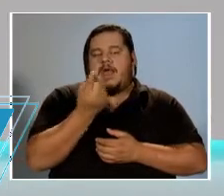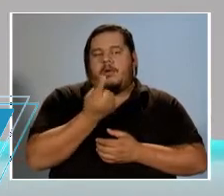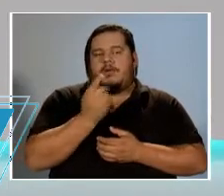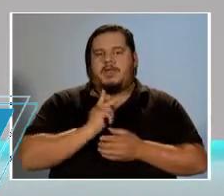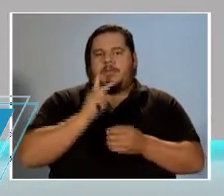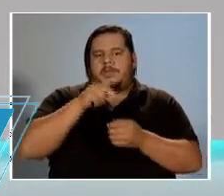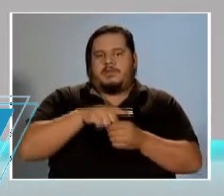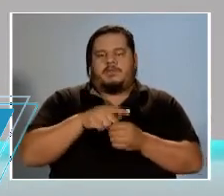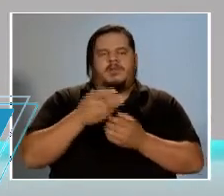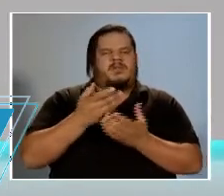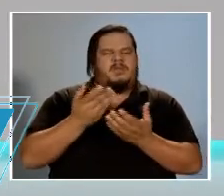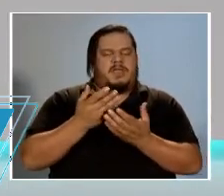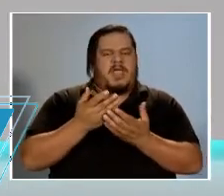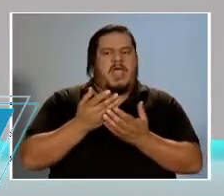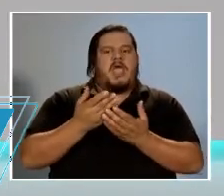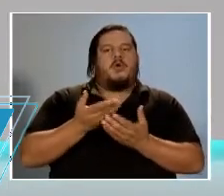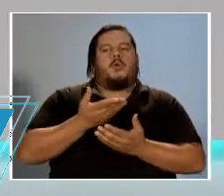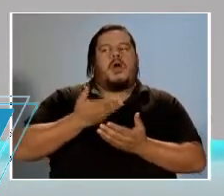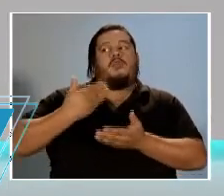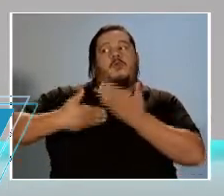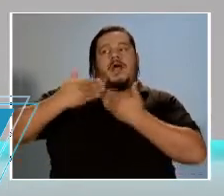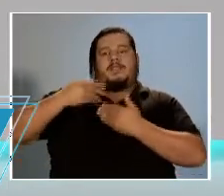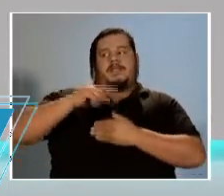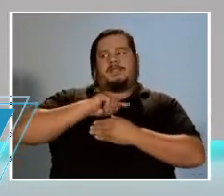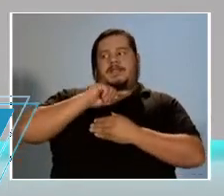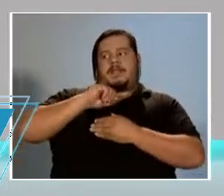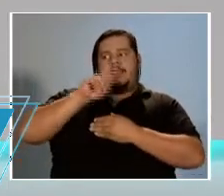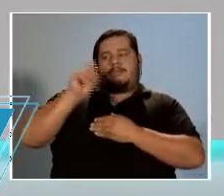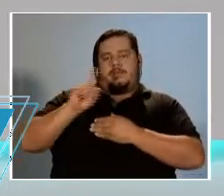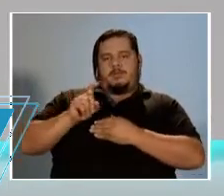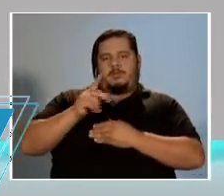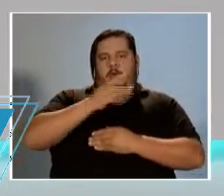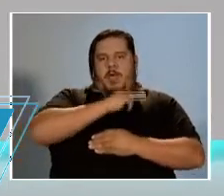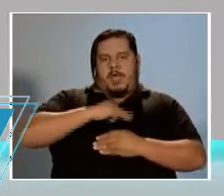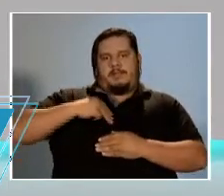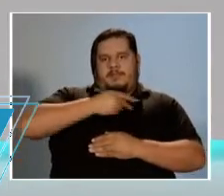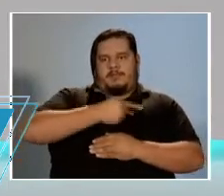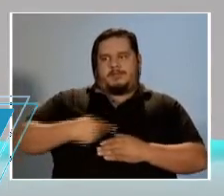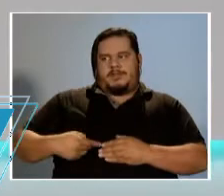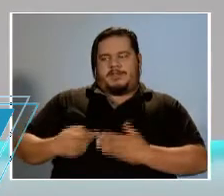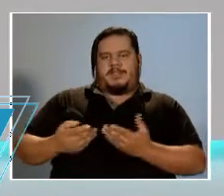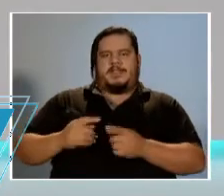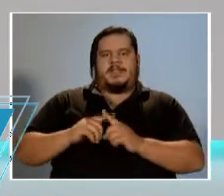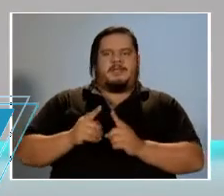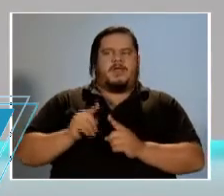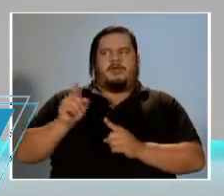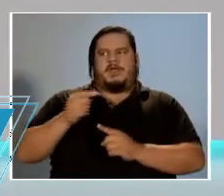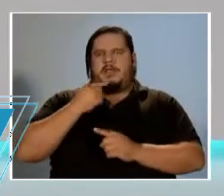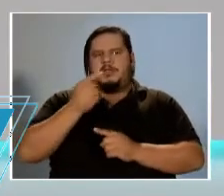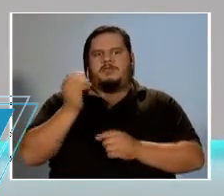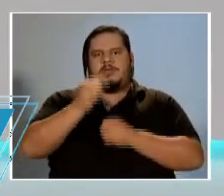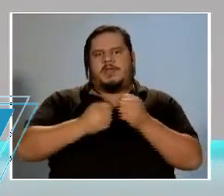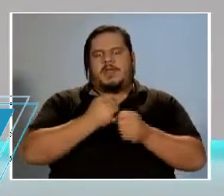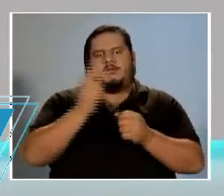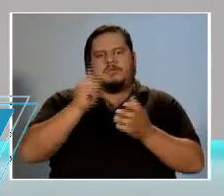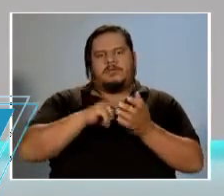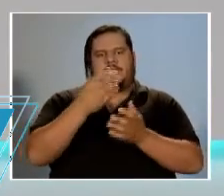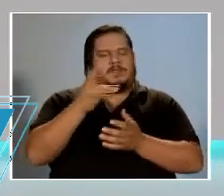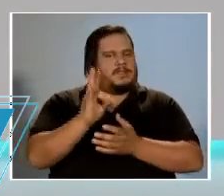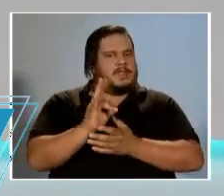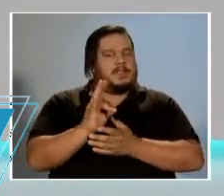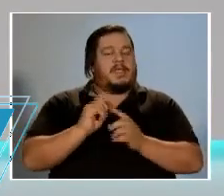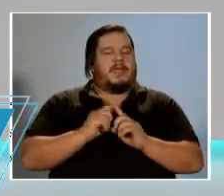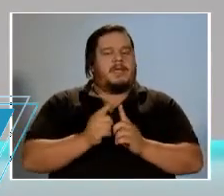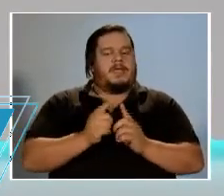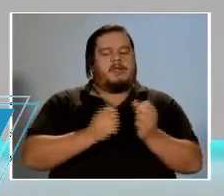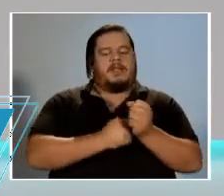sido la comparecencia del magistrado Sobrado, pero que respalda el Pleno de Magistrados lo que él había dicho en el año 2017. No obstante ello,